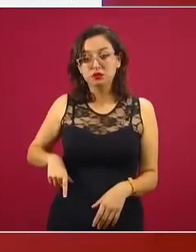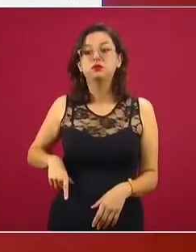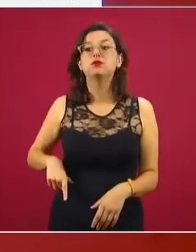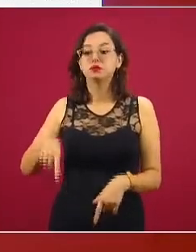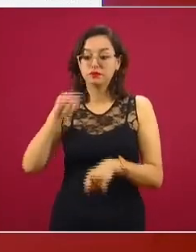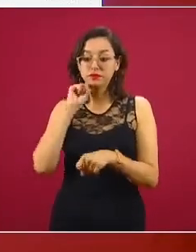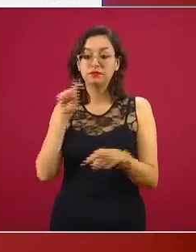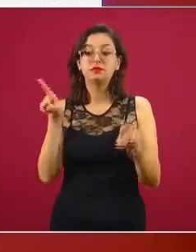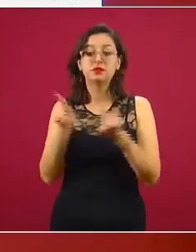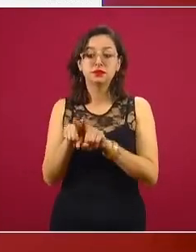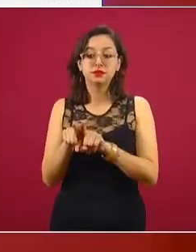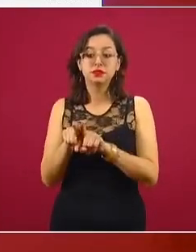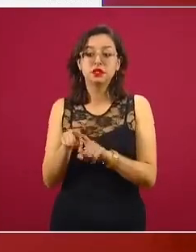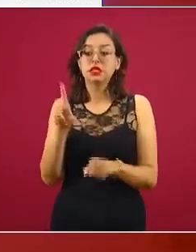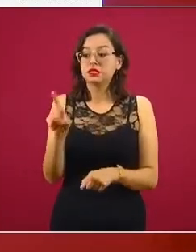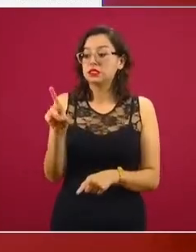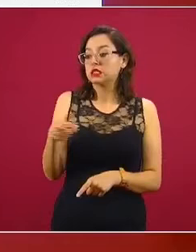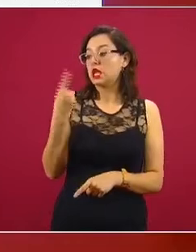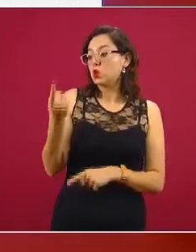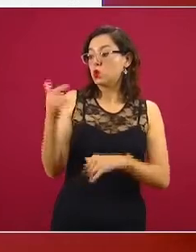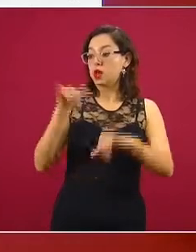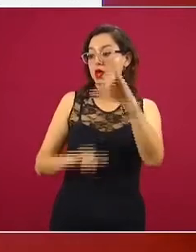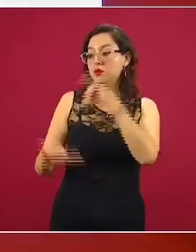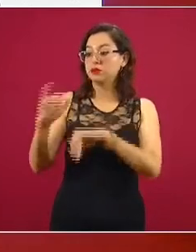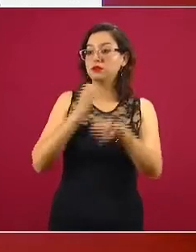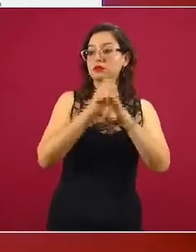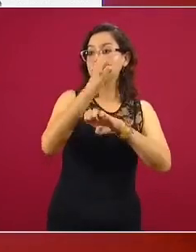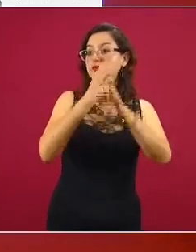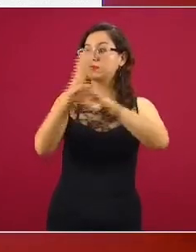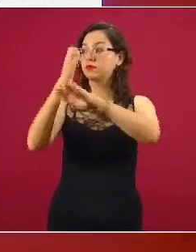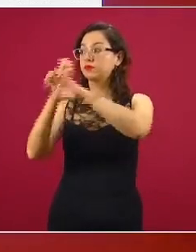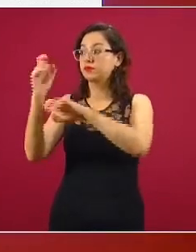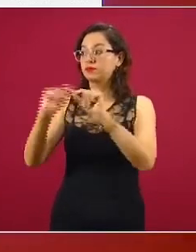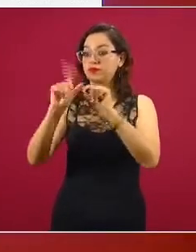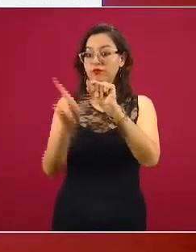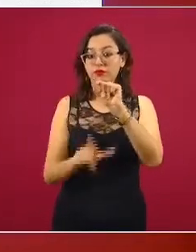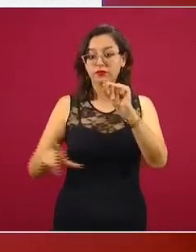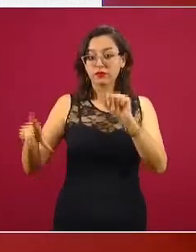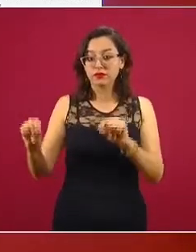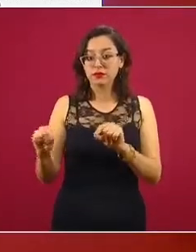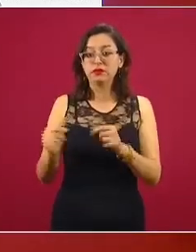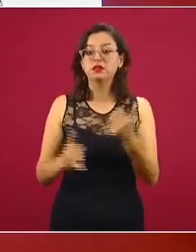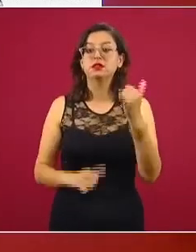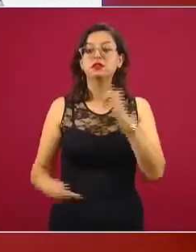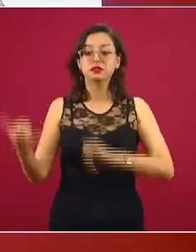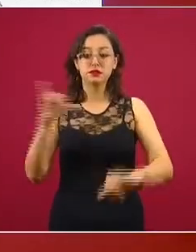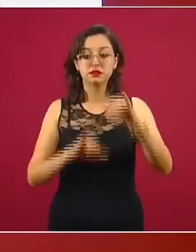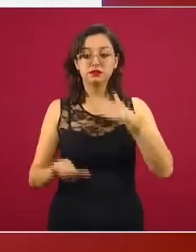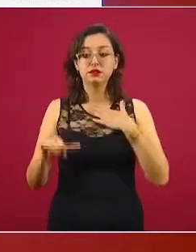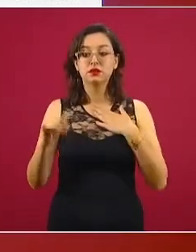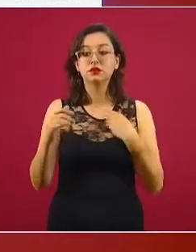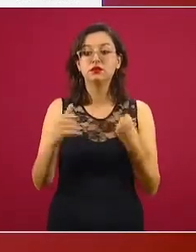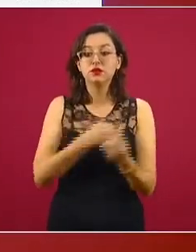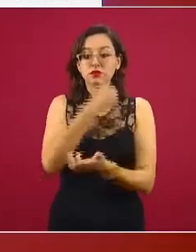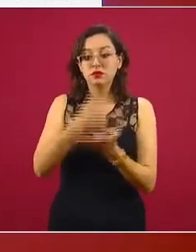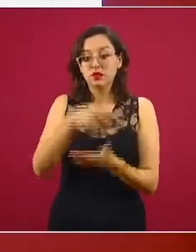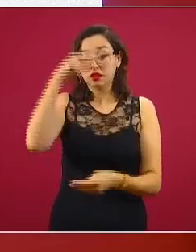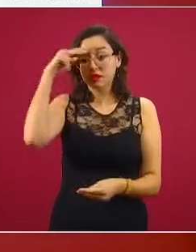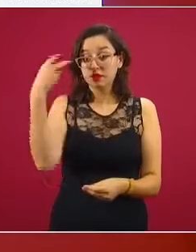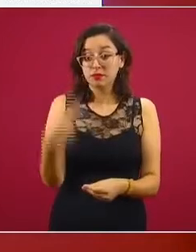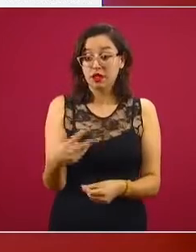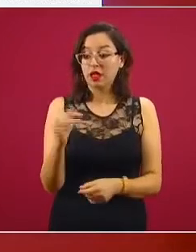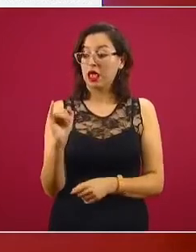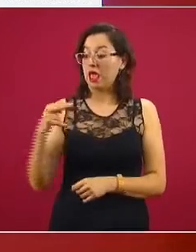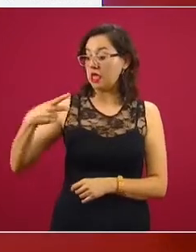obviamente, los 31 laboratorios estatales de salud pública, el laboratorio de la Ciudad de México, el